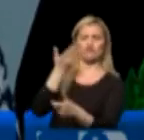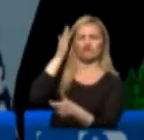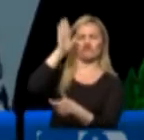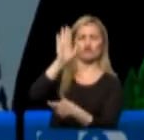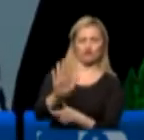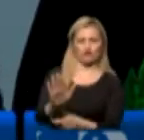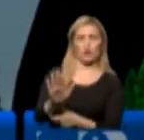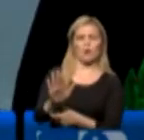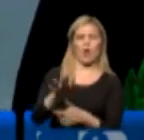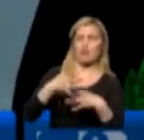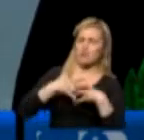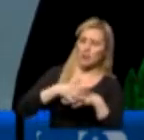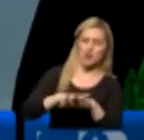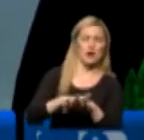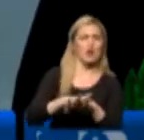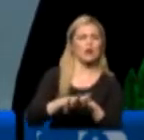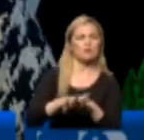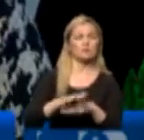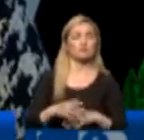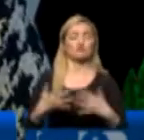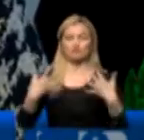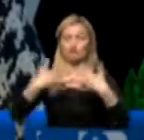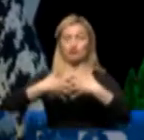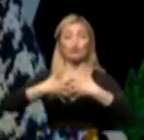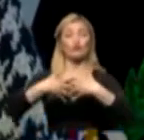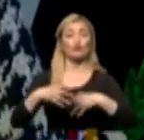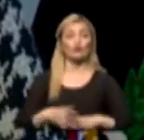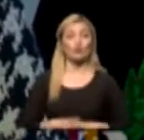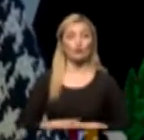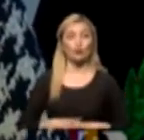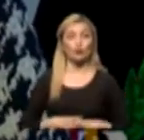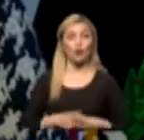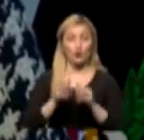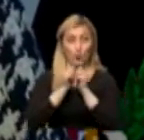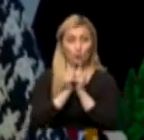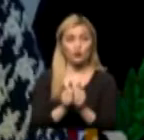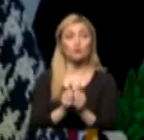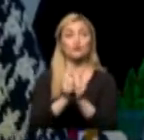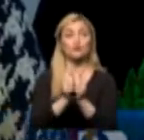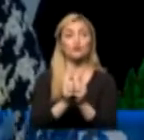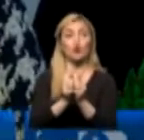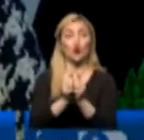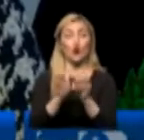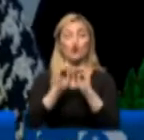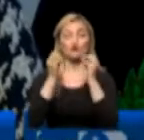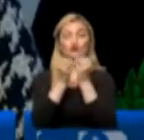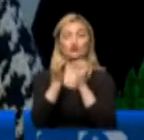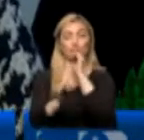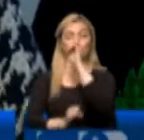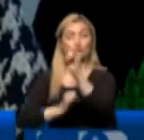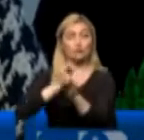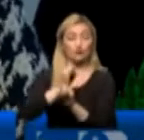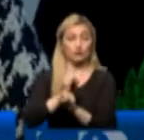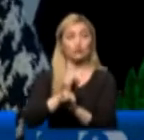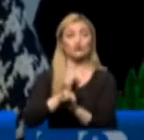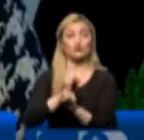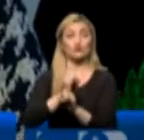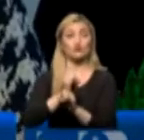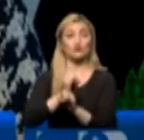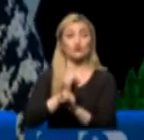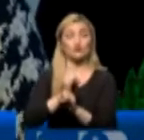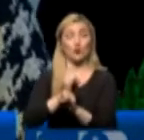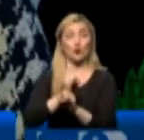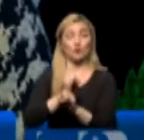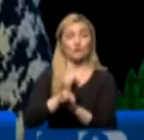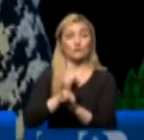de manera integral y articulada. Vamos a tener el acompañamiento de los organismos internacionales, de la